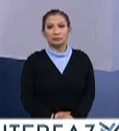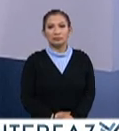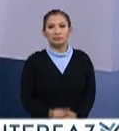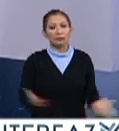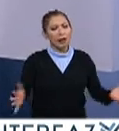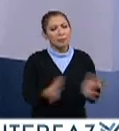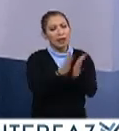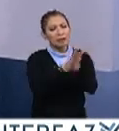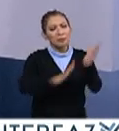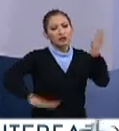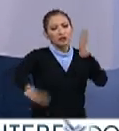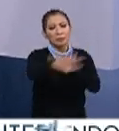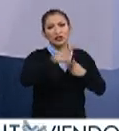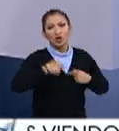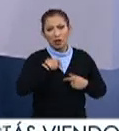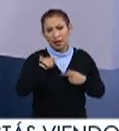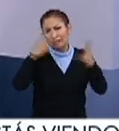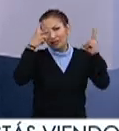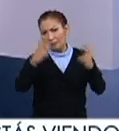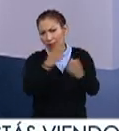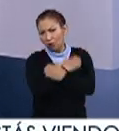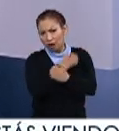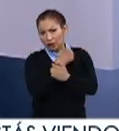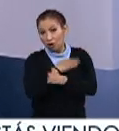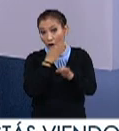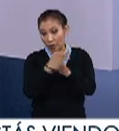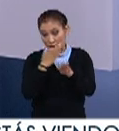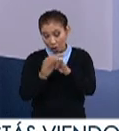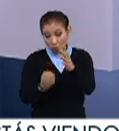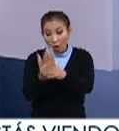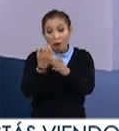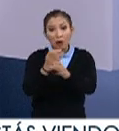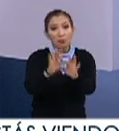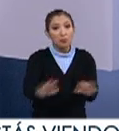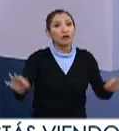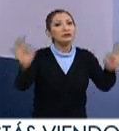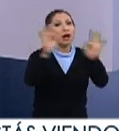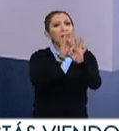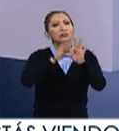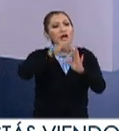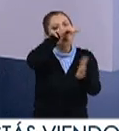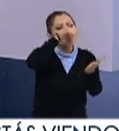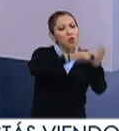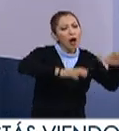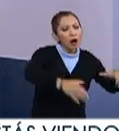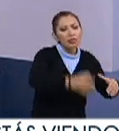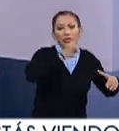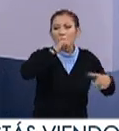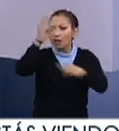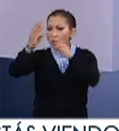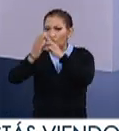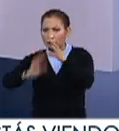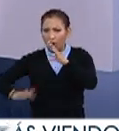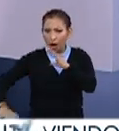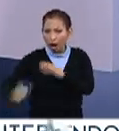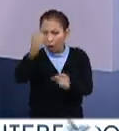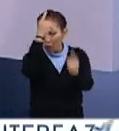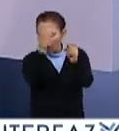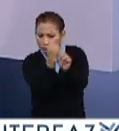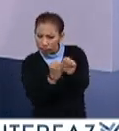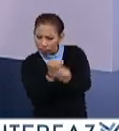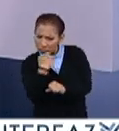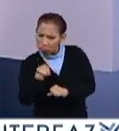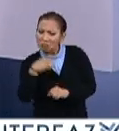La participación social en la educación es un tema de actualidad e importancia a nivel local, pero también global. Algunos